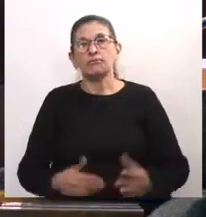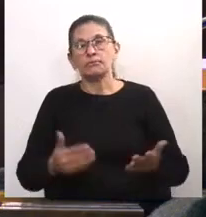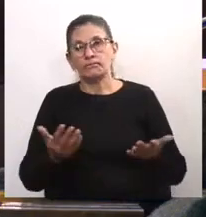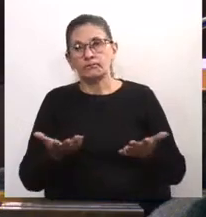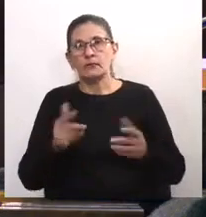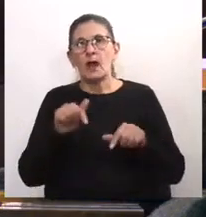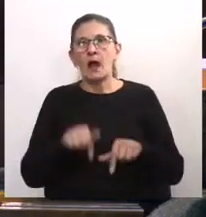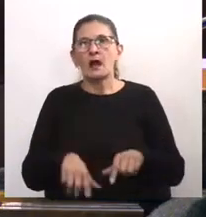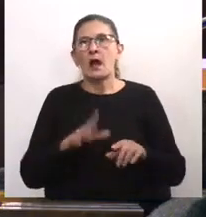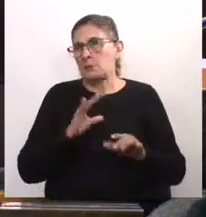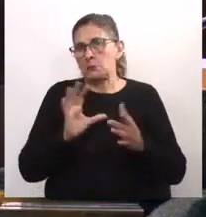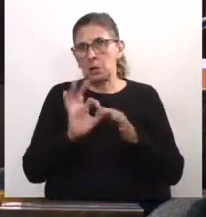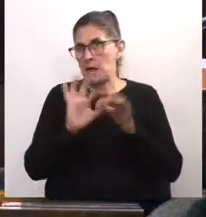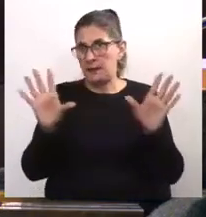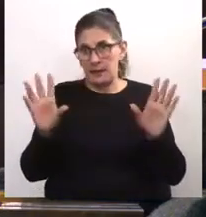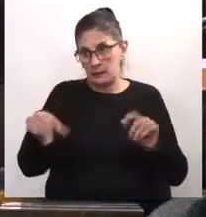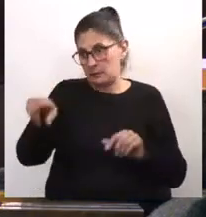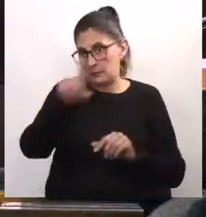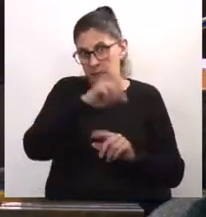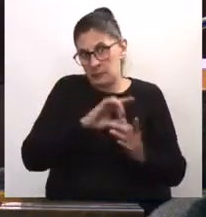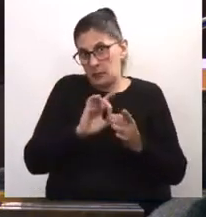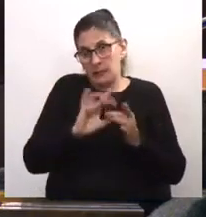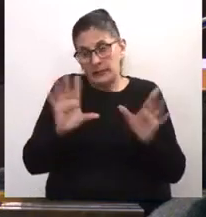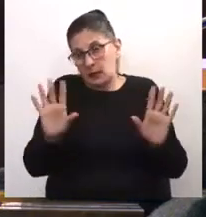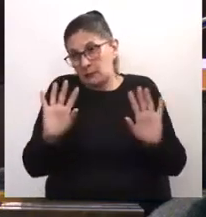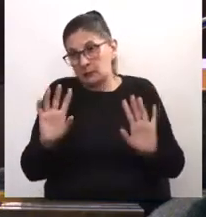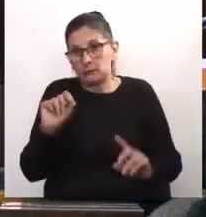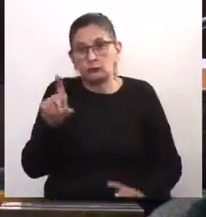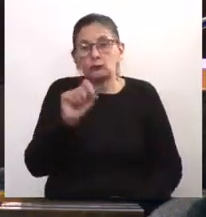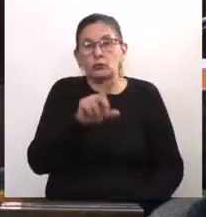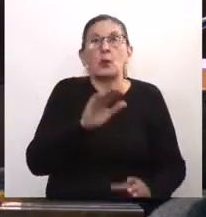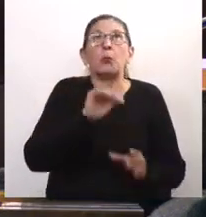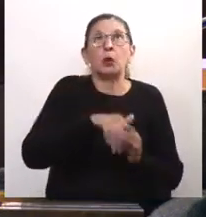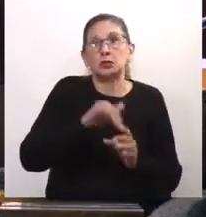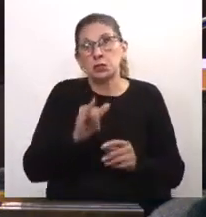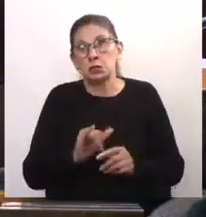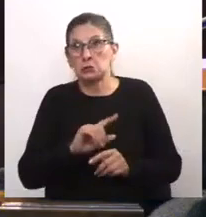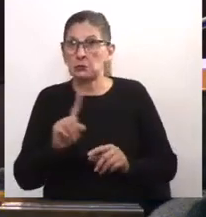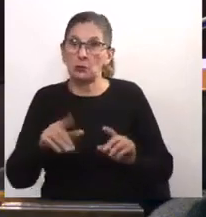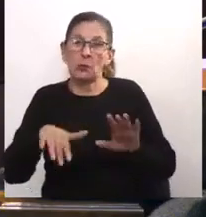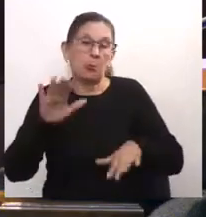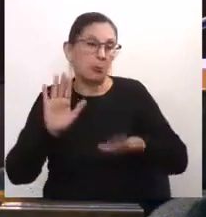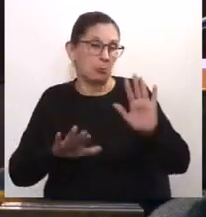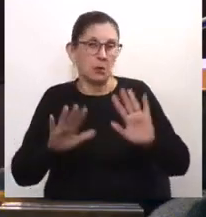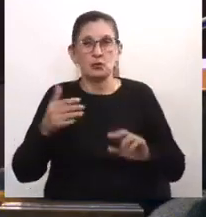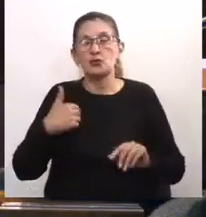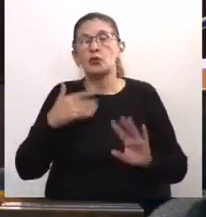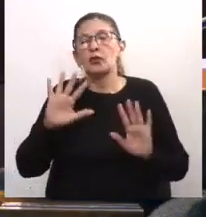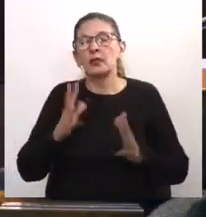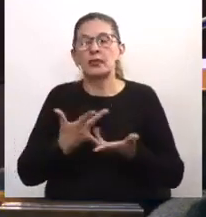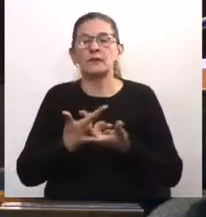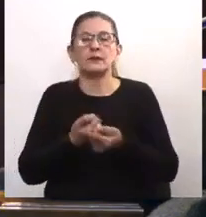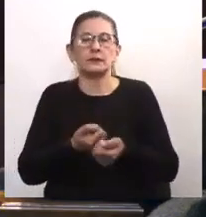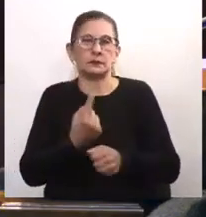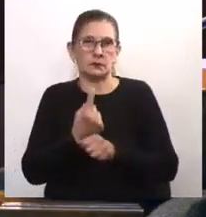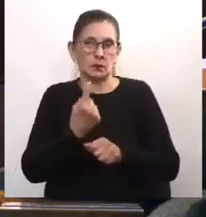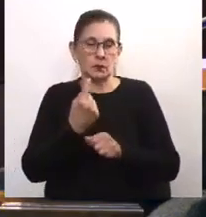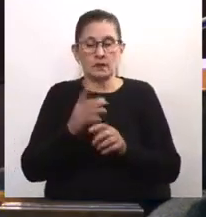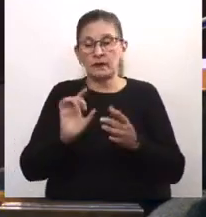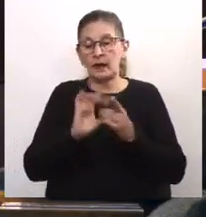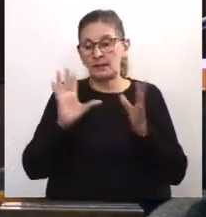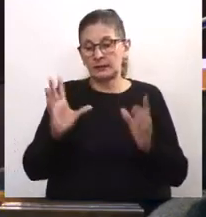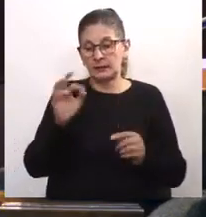claramente acá hay libertad absoluta. Cada cual puede votar o no votar. Yo soy el defensor número 1 de la libertad de la